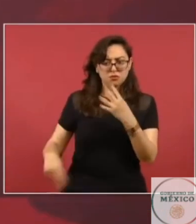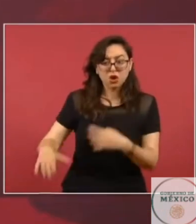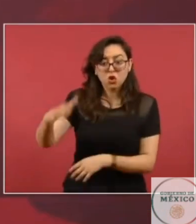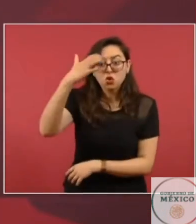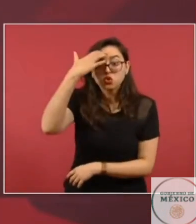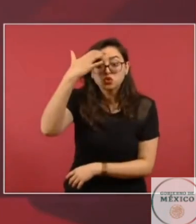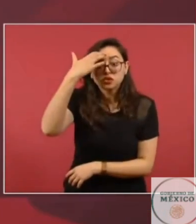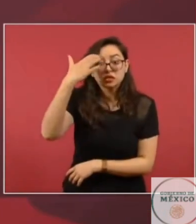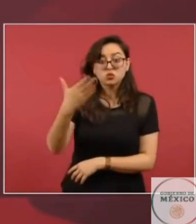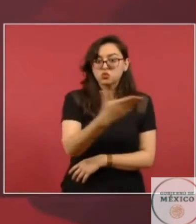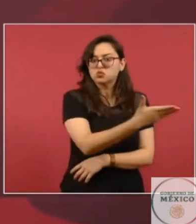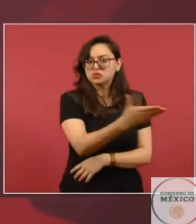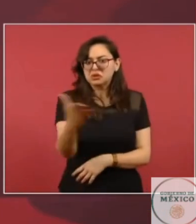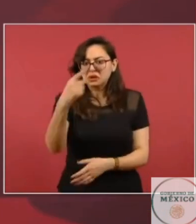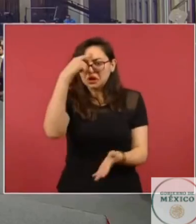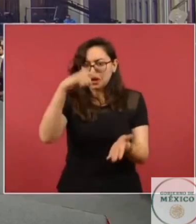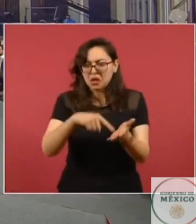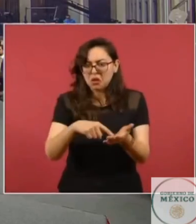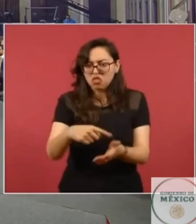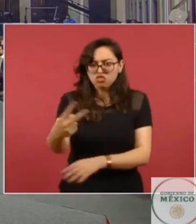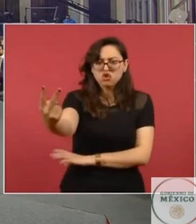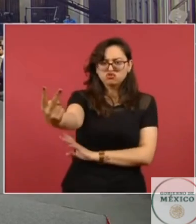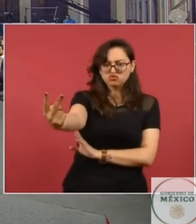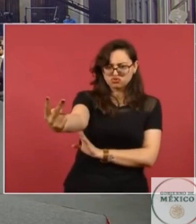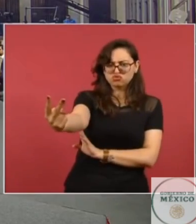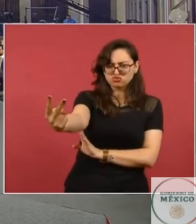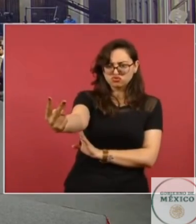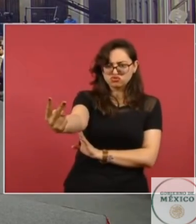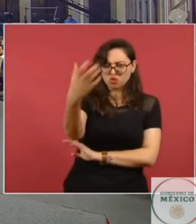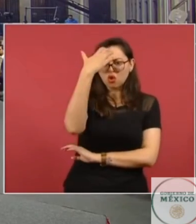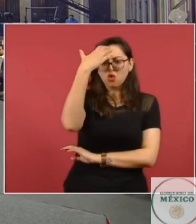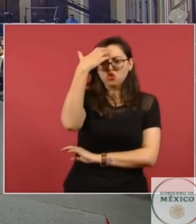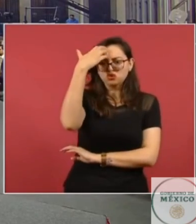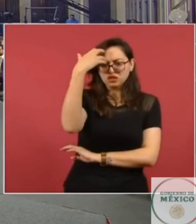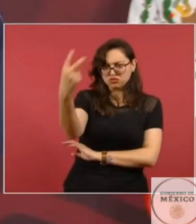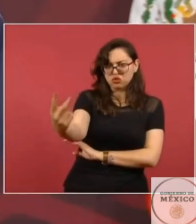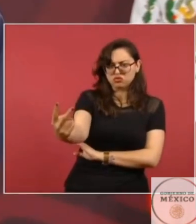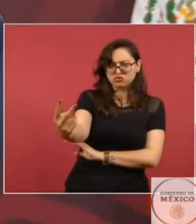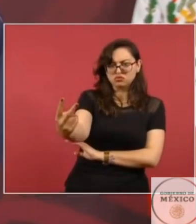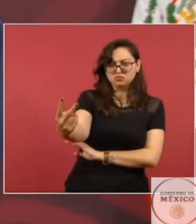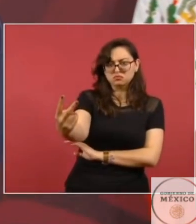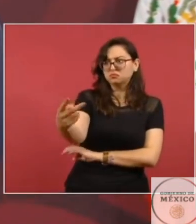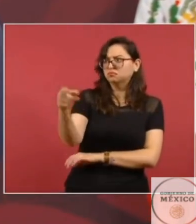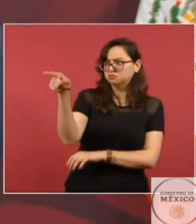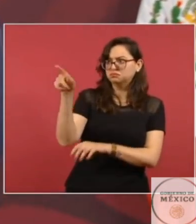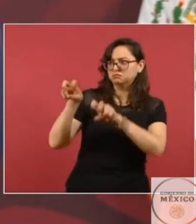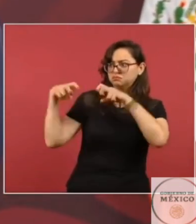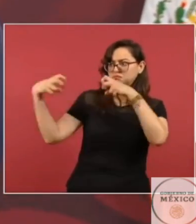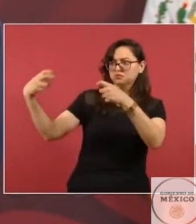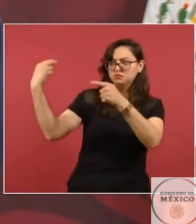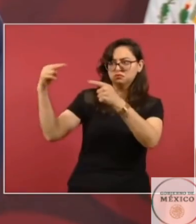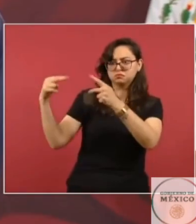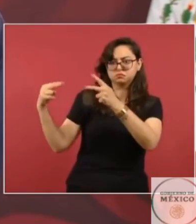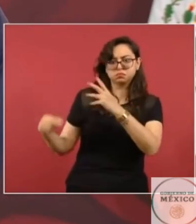y creo que de todos ustedes, como 2 o 3 nada más, sabían de los nombres de los